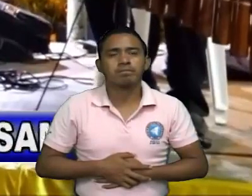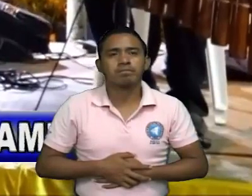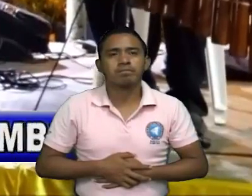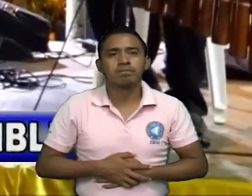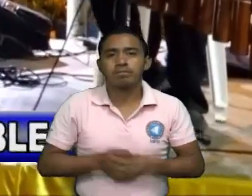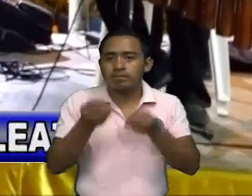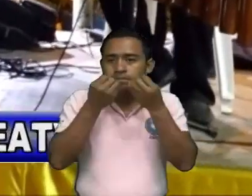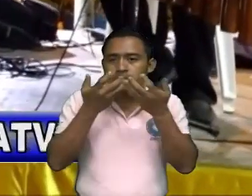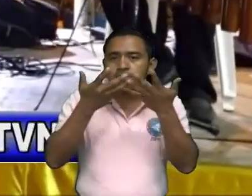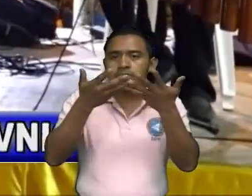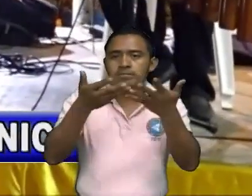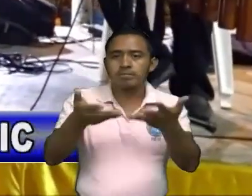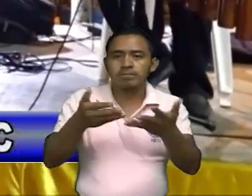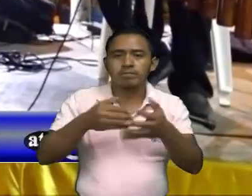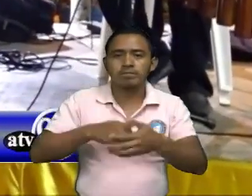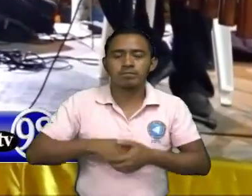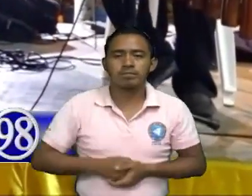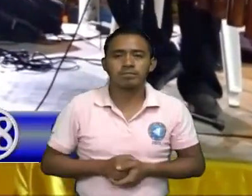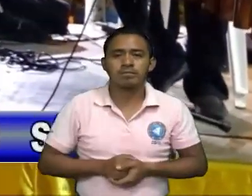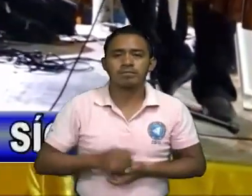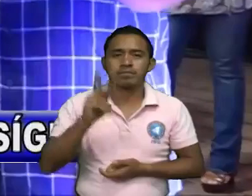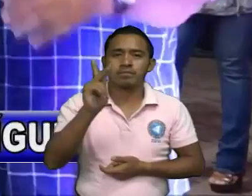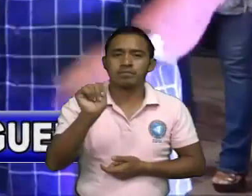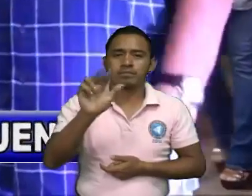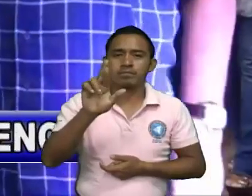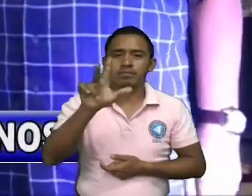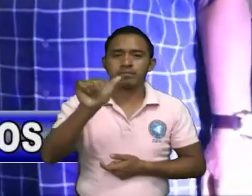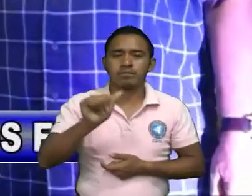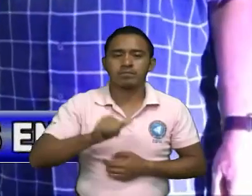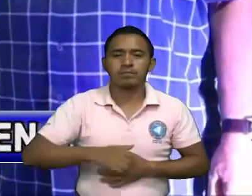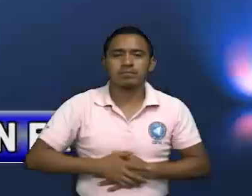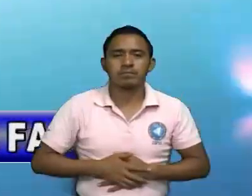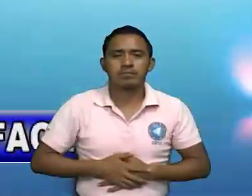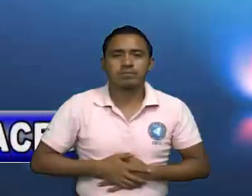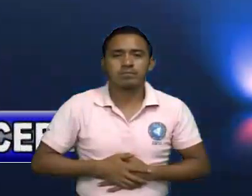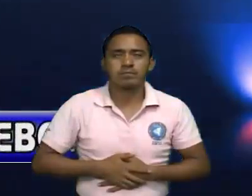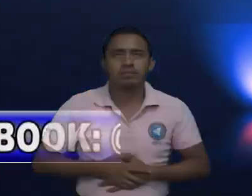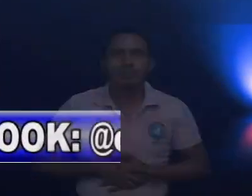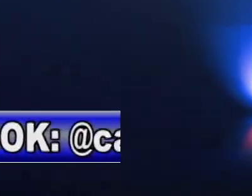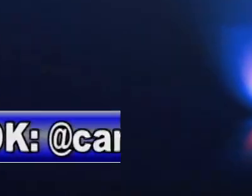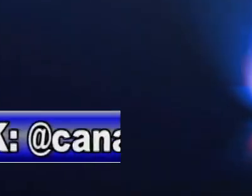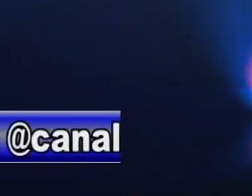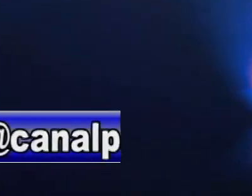Les informó desde el departamento de Masaya, Carla Sáenz Padilla.